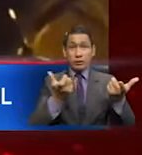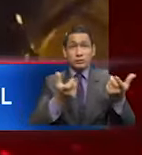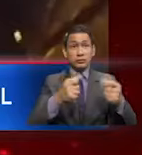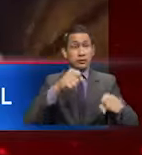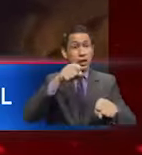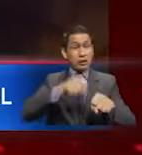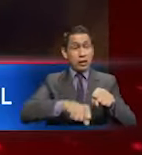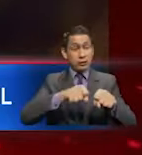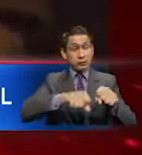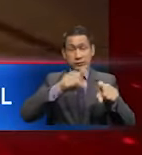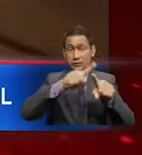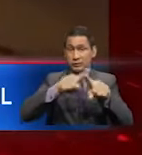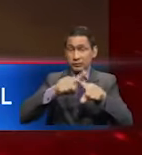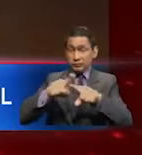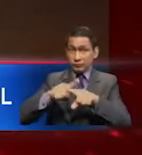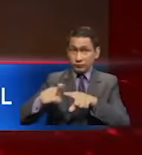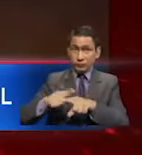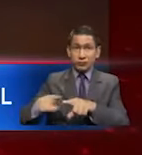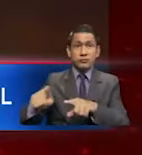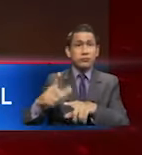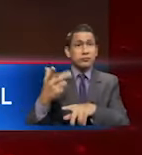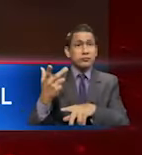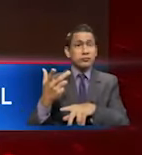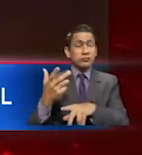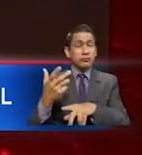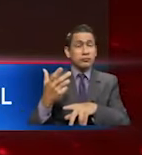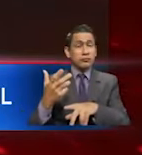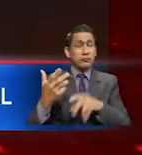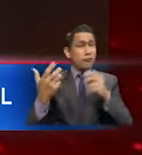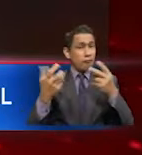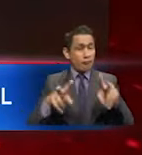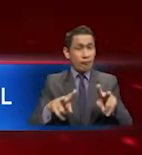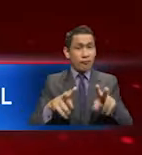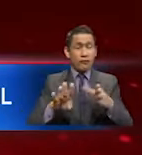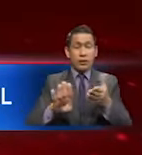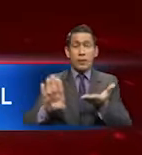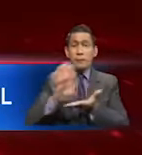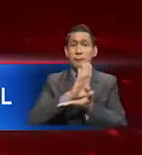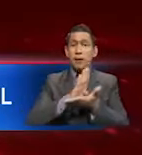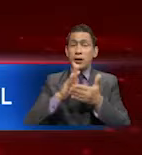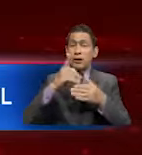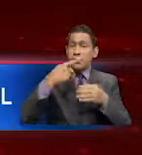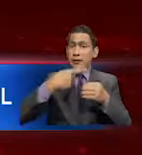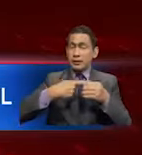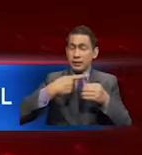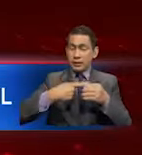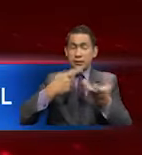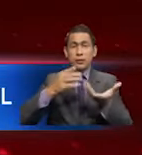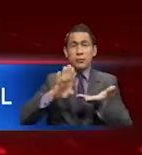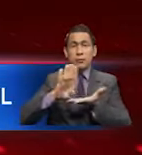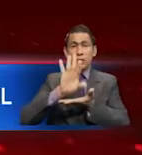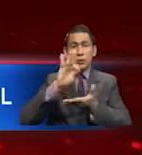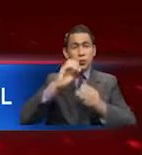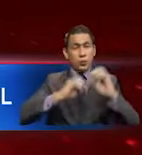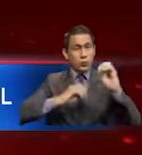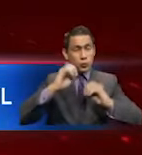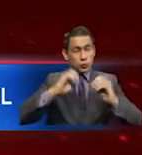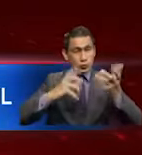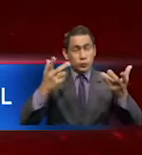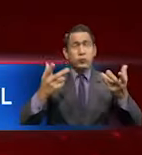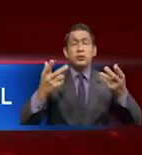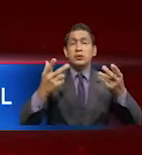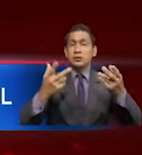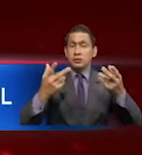quedaron bajo el agua en sectores como La Fortaleza, sectores como por ejemplo Barrio Quito, el sector de 9 de octubre y también